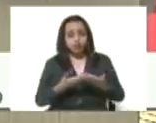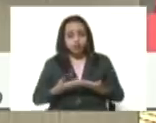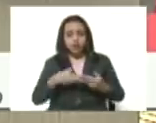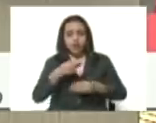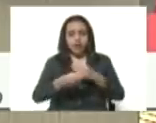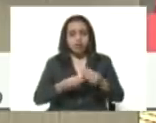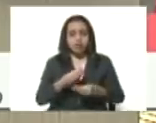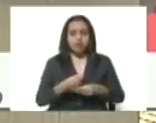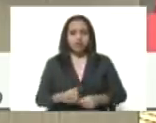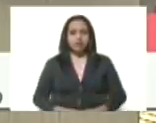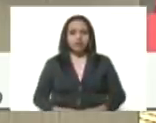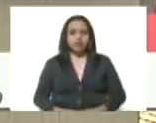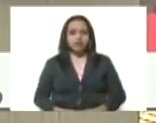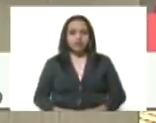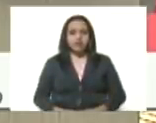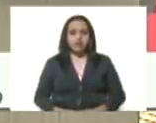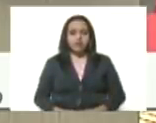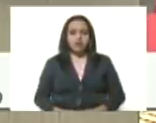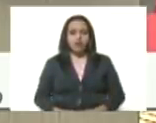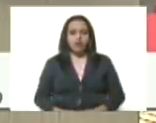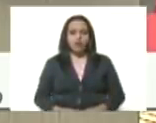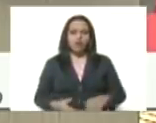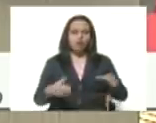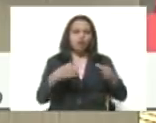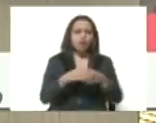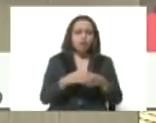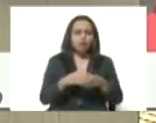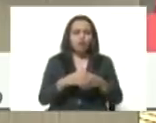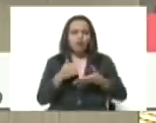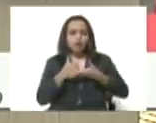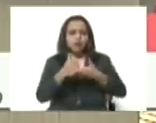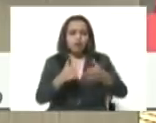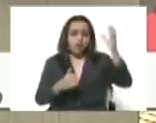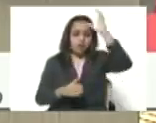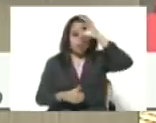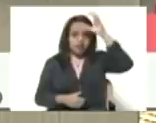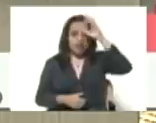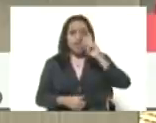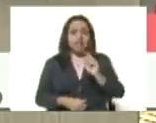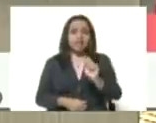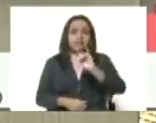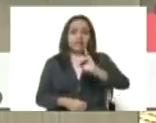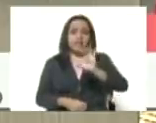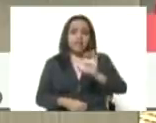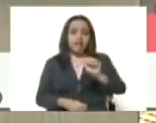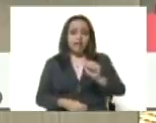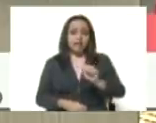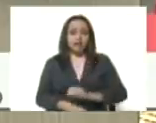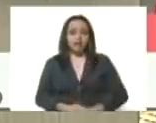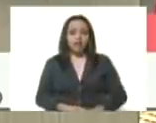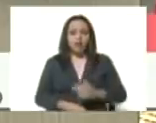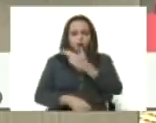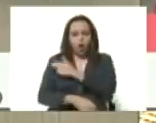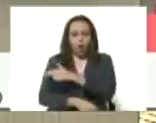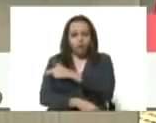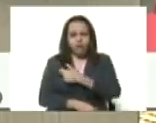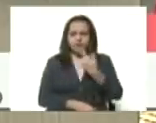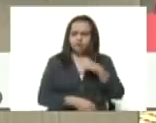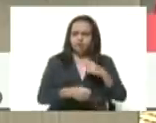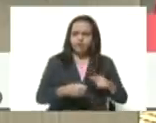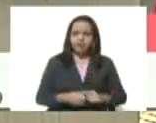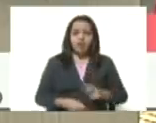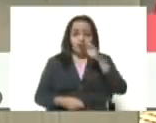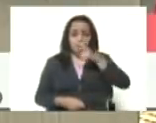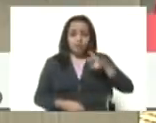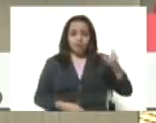Agencia de Cooperación Turca, TICA, al Hospital del Ídice y al Materno Infantil de Macuto. Desde el pueblo venezolano, desde